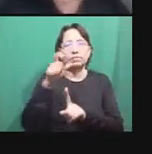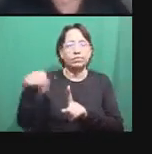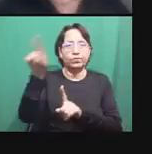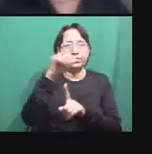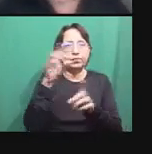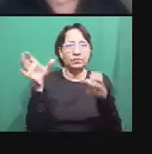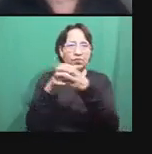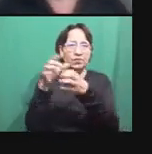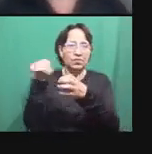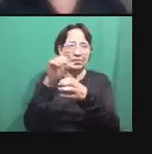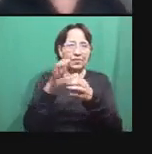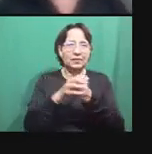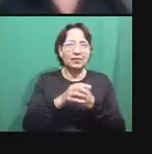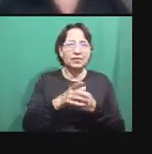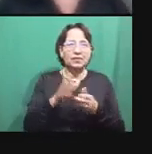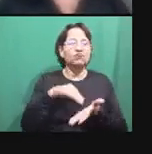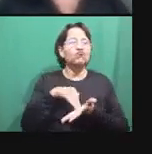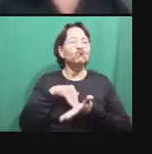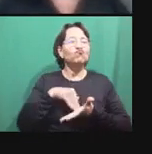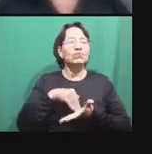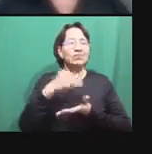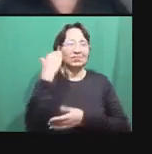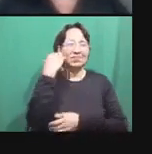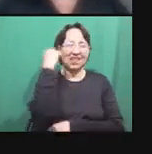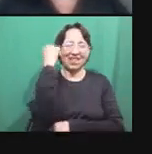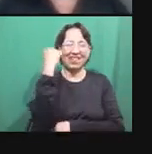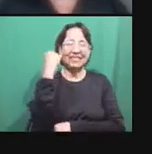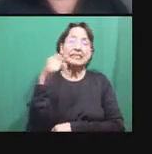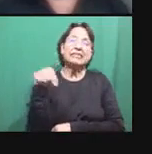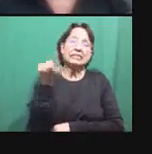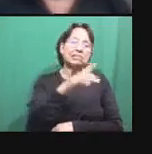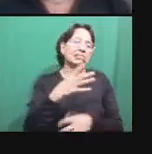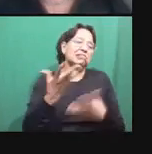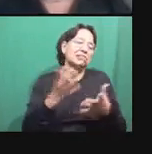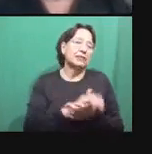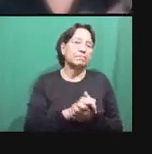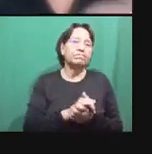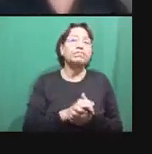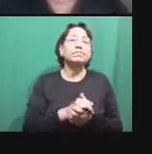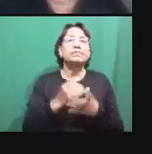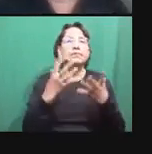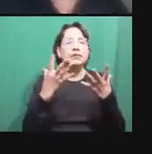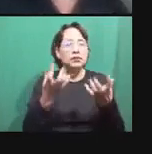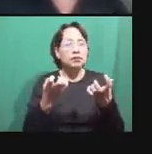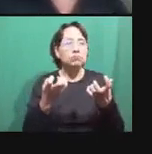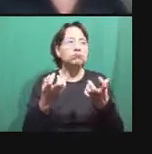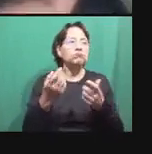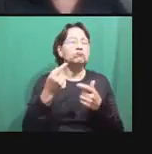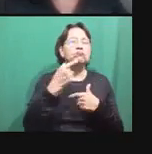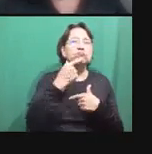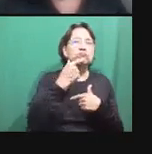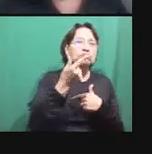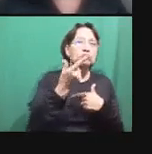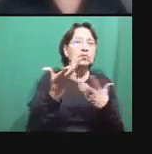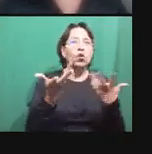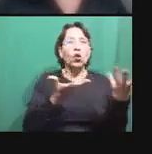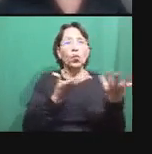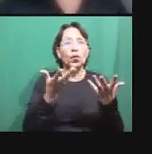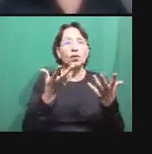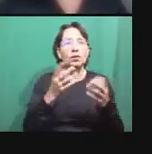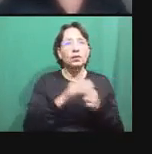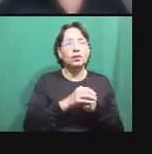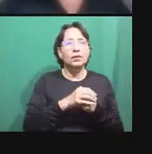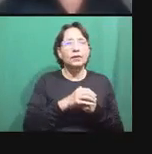o de los grupos radicales feministas, que tratan de negociar y enunciarse y toman a la pola,